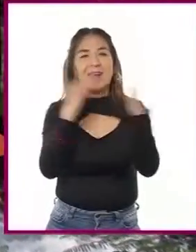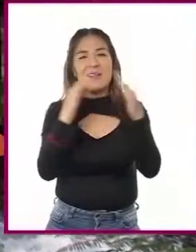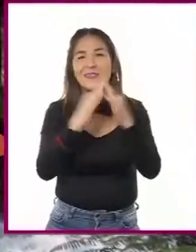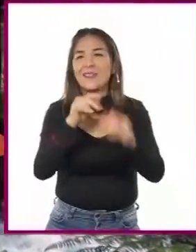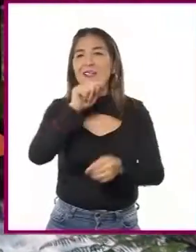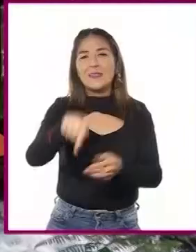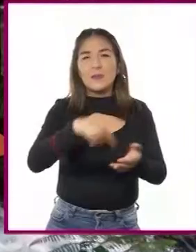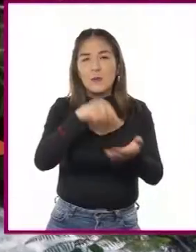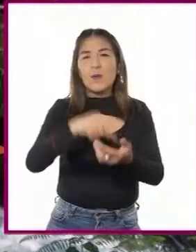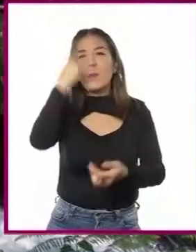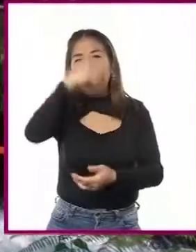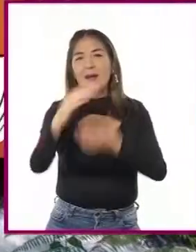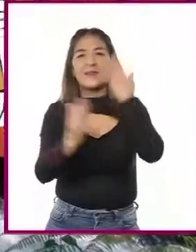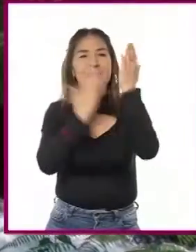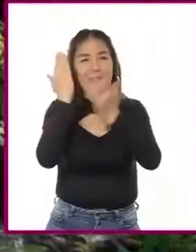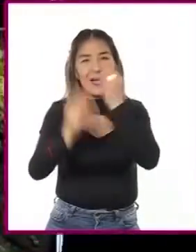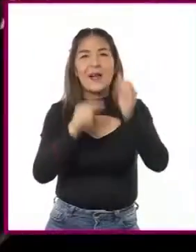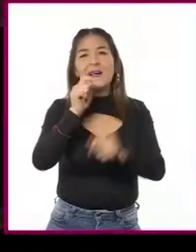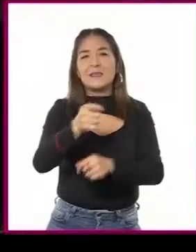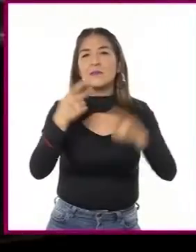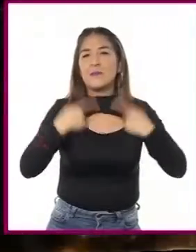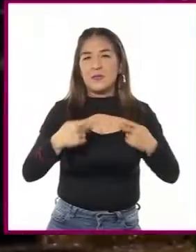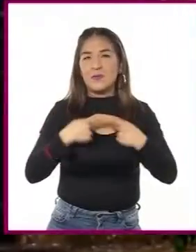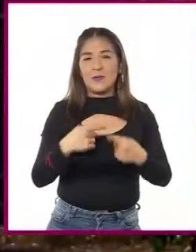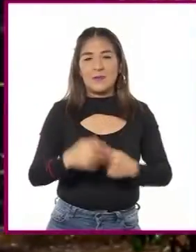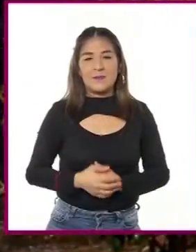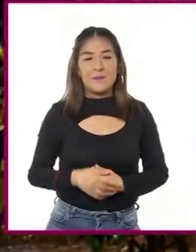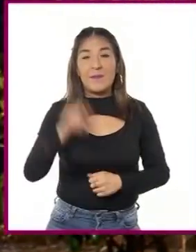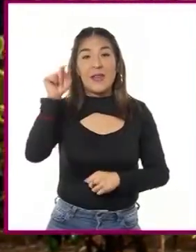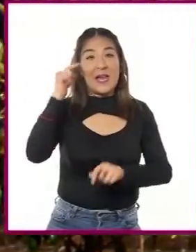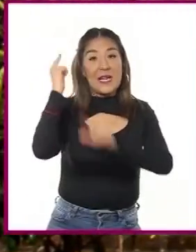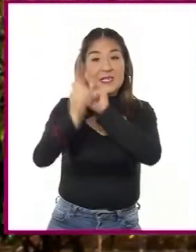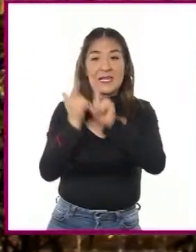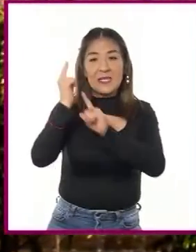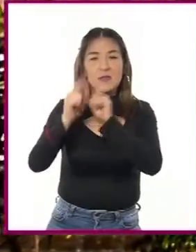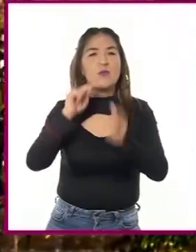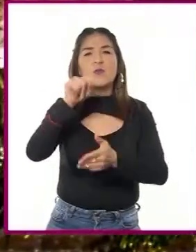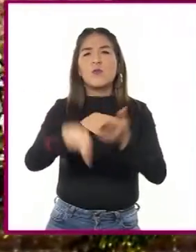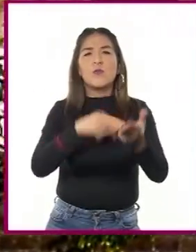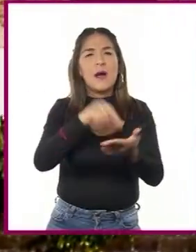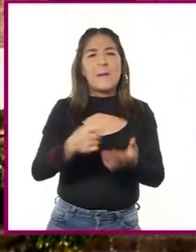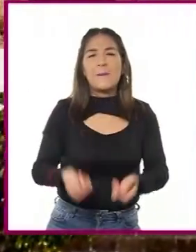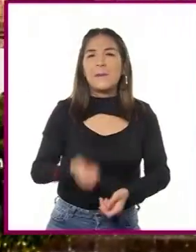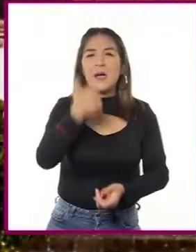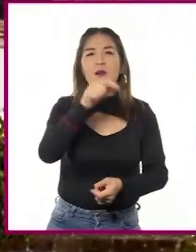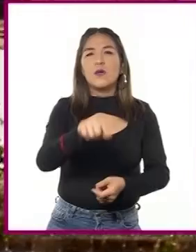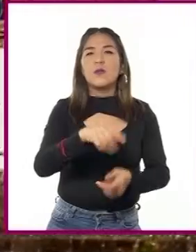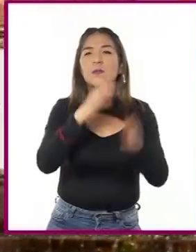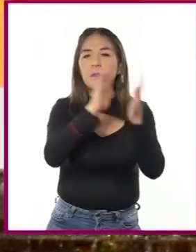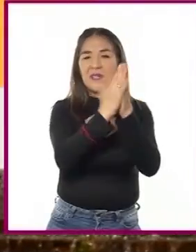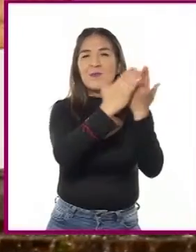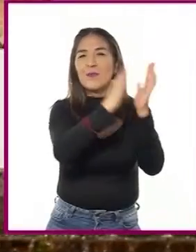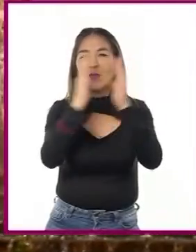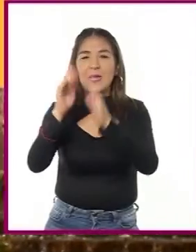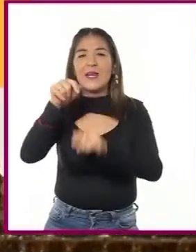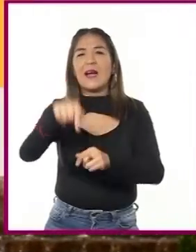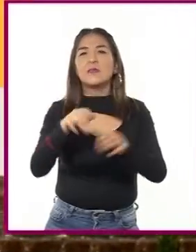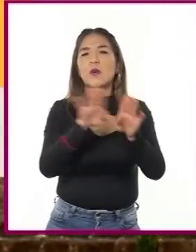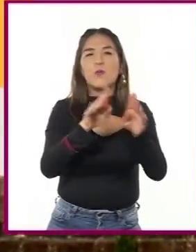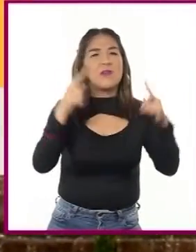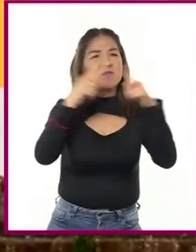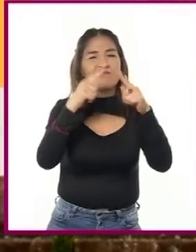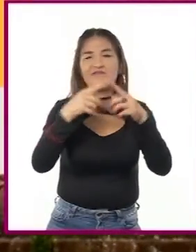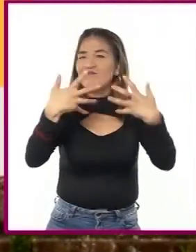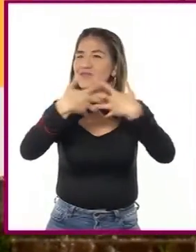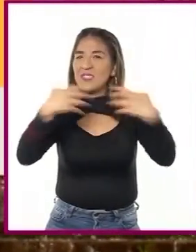eran centros de estudio para los escribas. En Grecia aparecieron por primera vez bibliotecas separadas de los templos. Se crearon